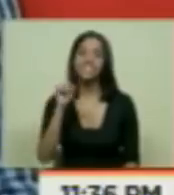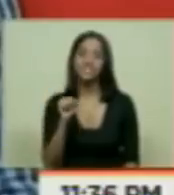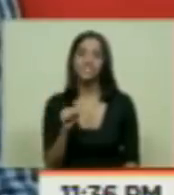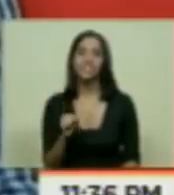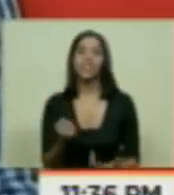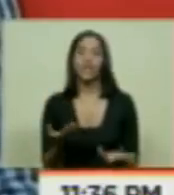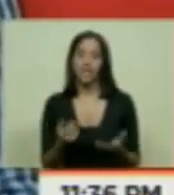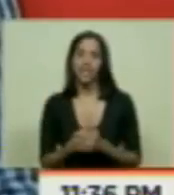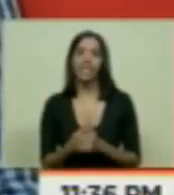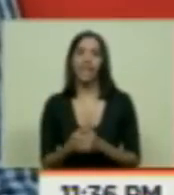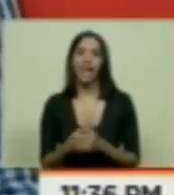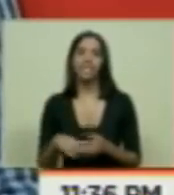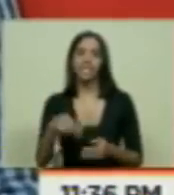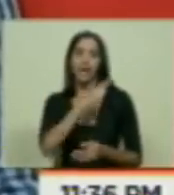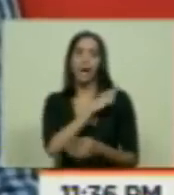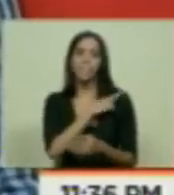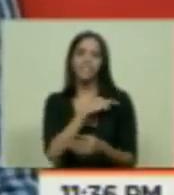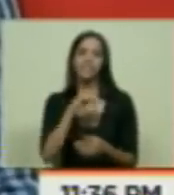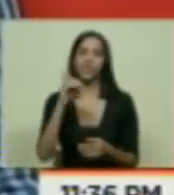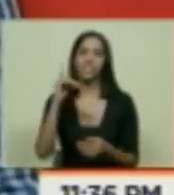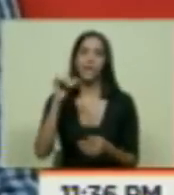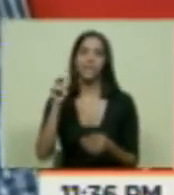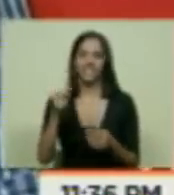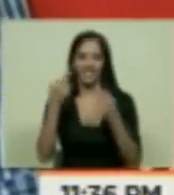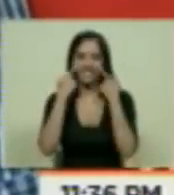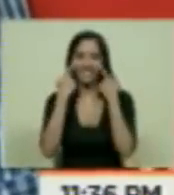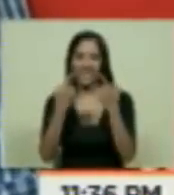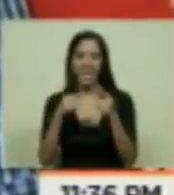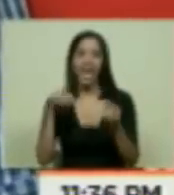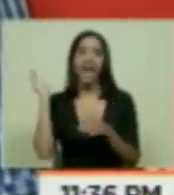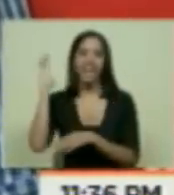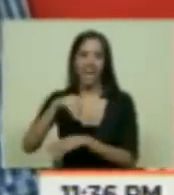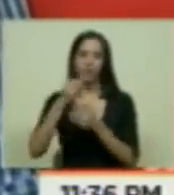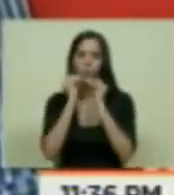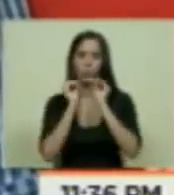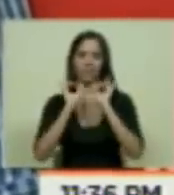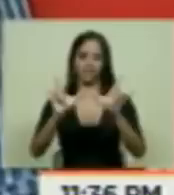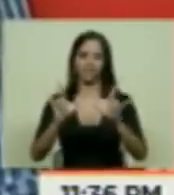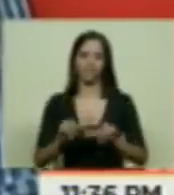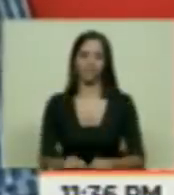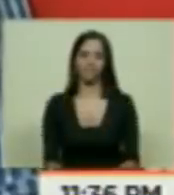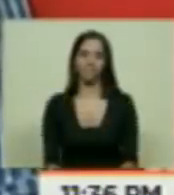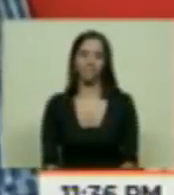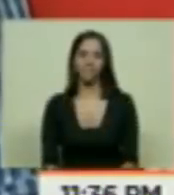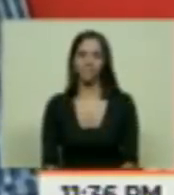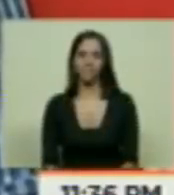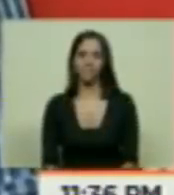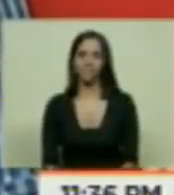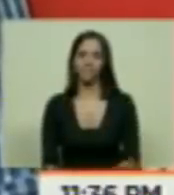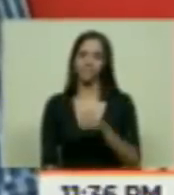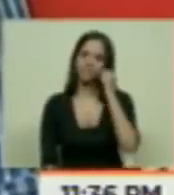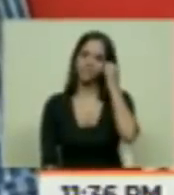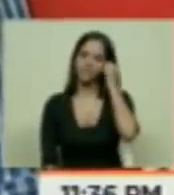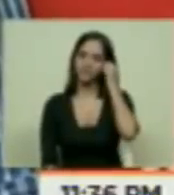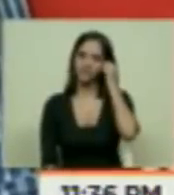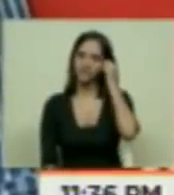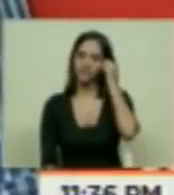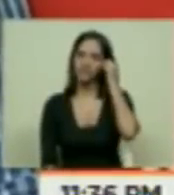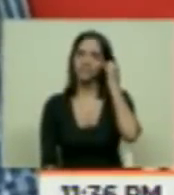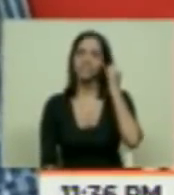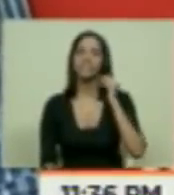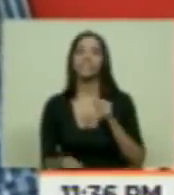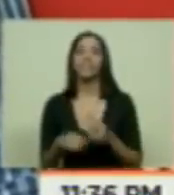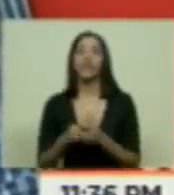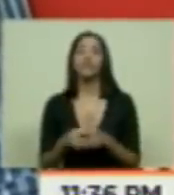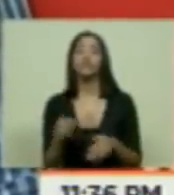por supuesto al capitán Doria Di Matías, que está en sintonía allá del estado de Aragua. Besos. Y así, así. Aquí también está Giovanni Torres de Villa de Cura, funcionario